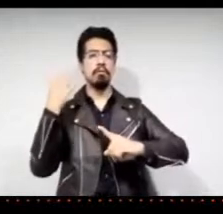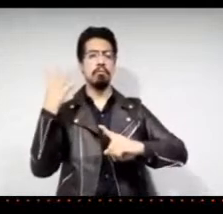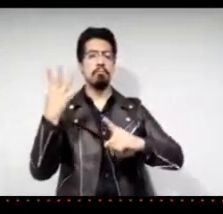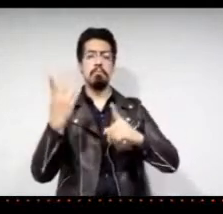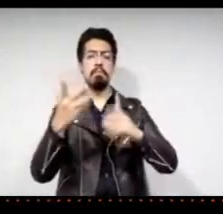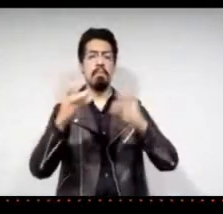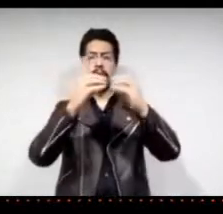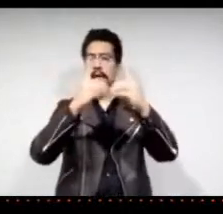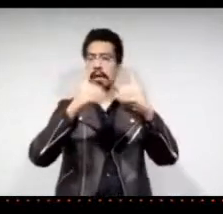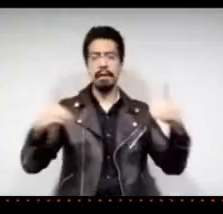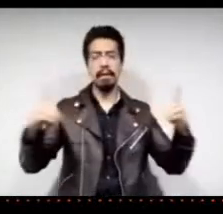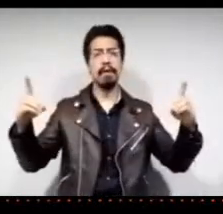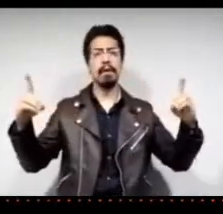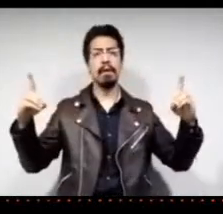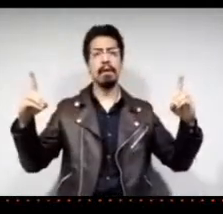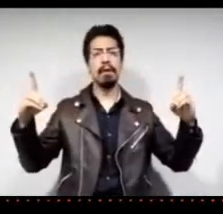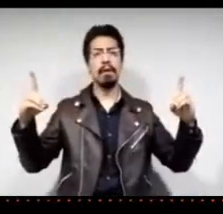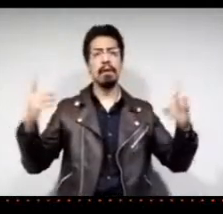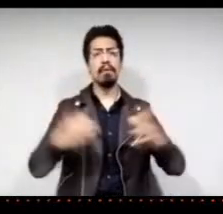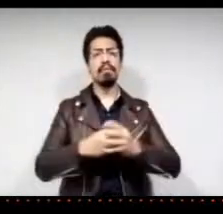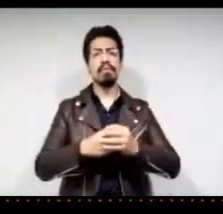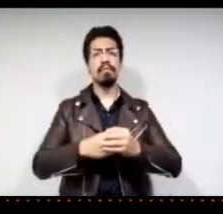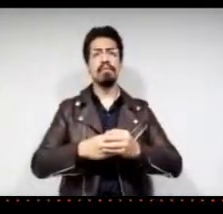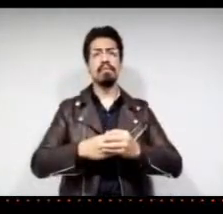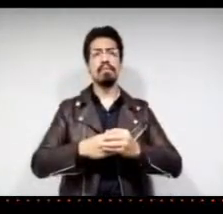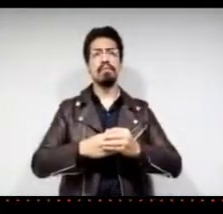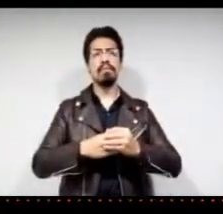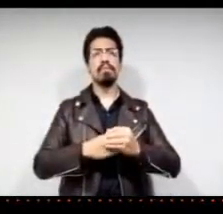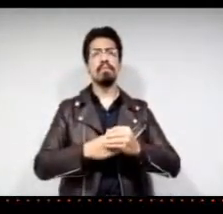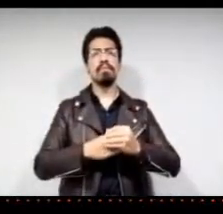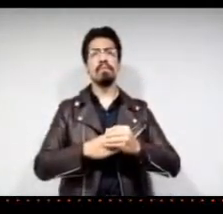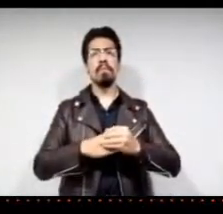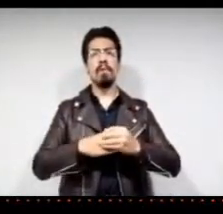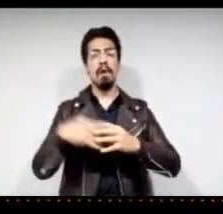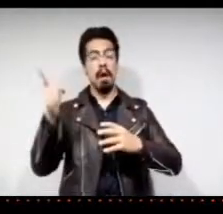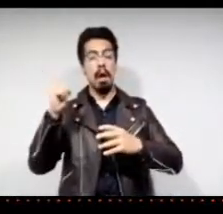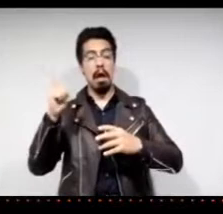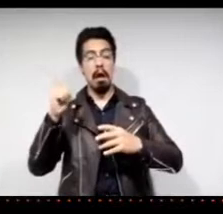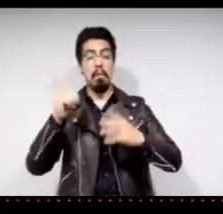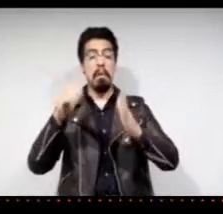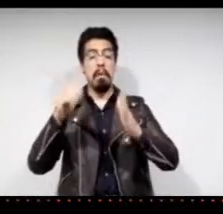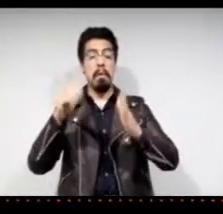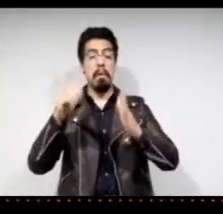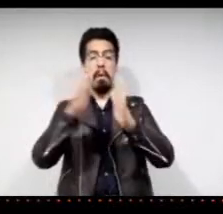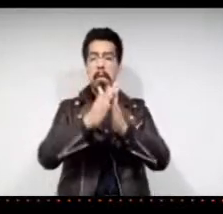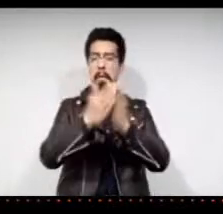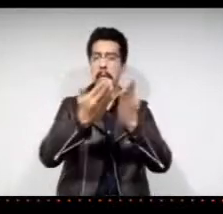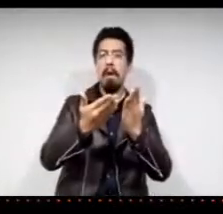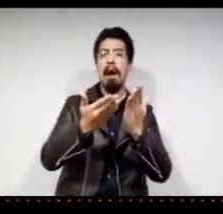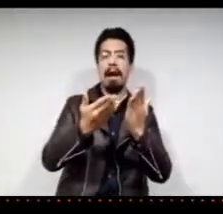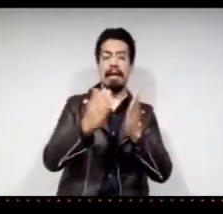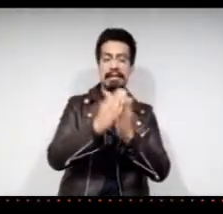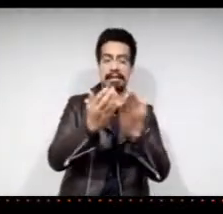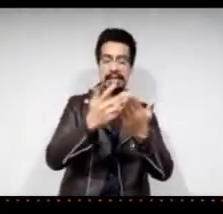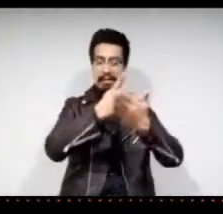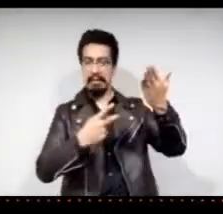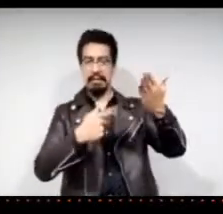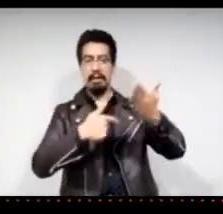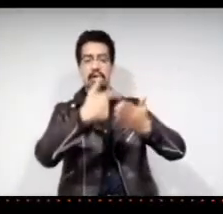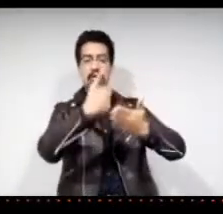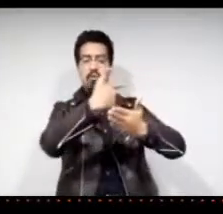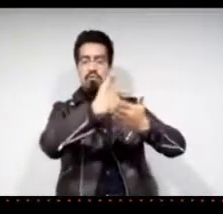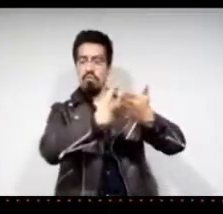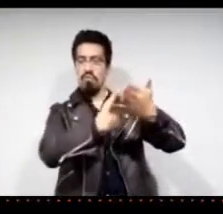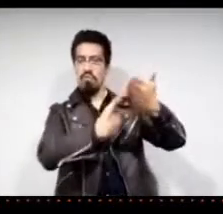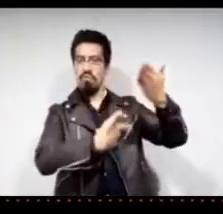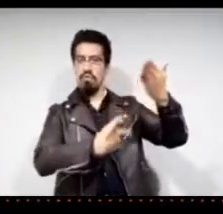desarrollar, probablemente podríamos hacer un MOOC de formación docente que fuera multiinstitucional y yo lo dejaría en